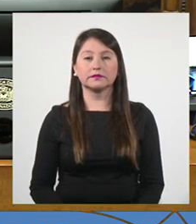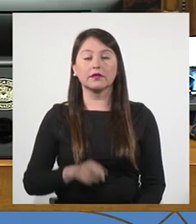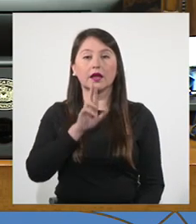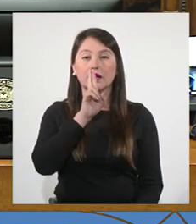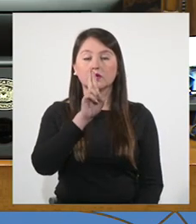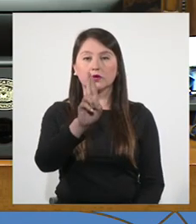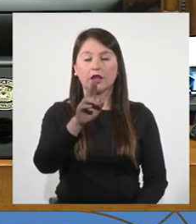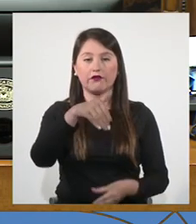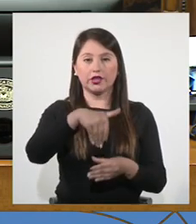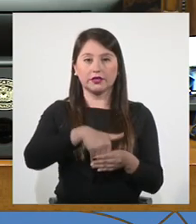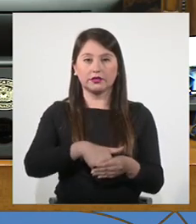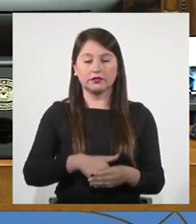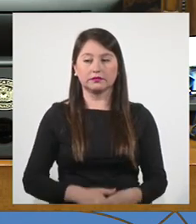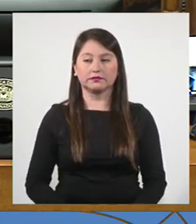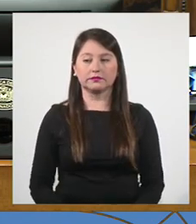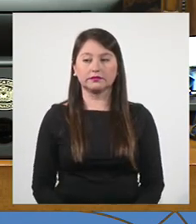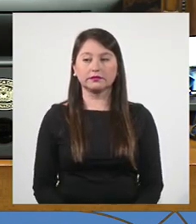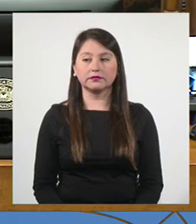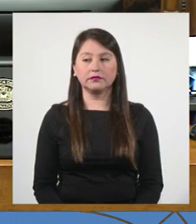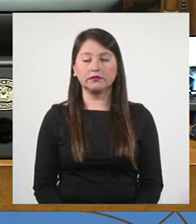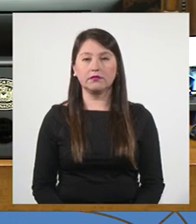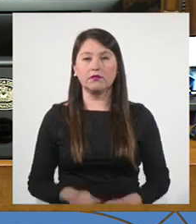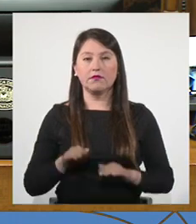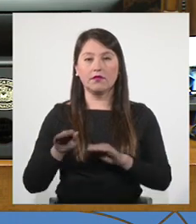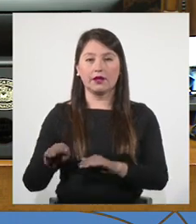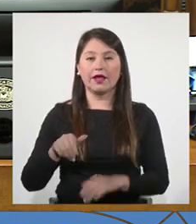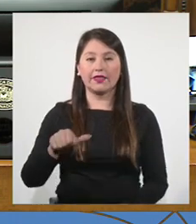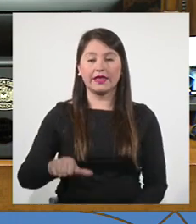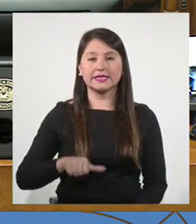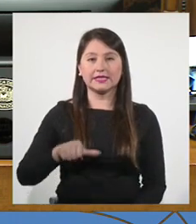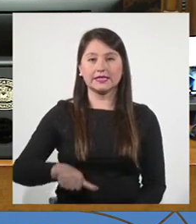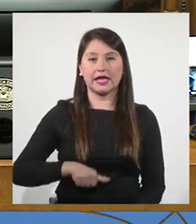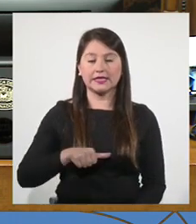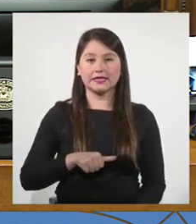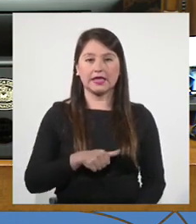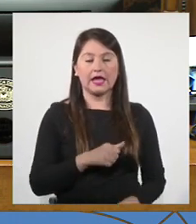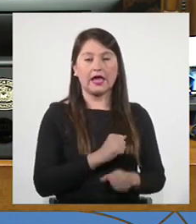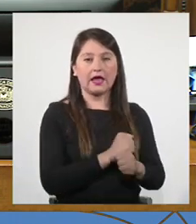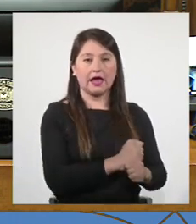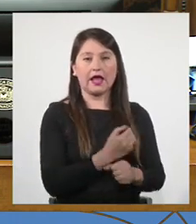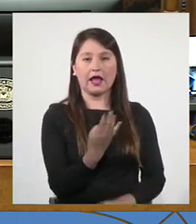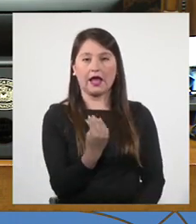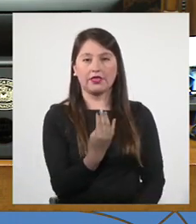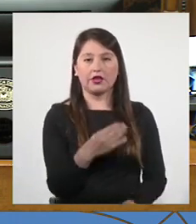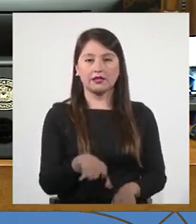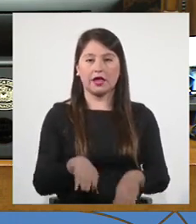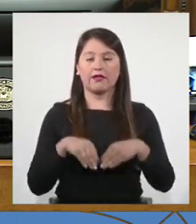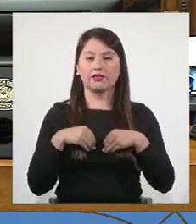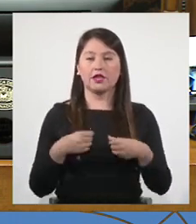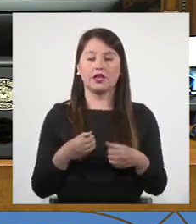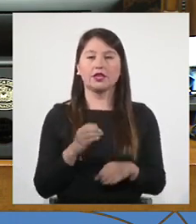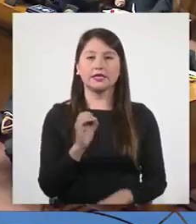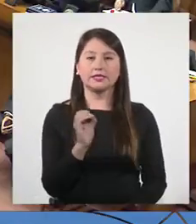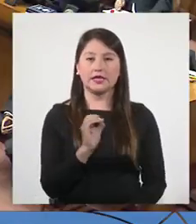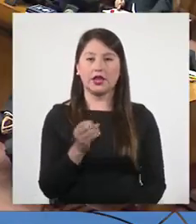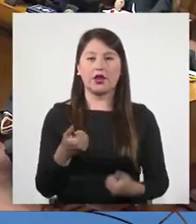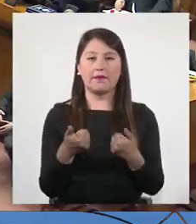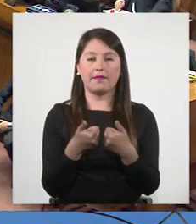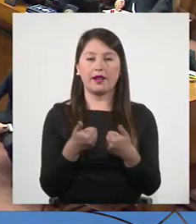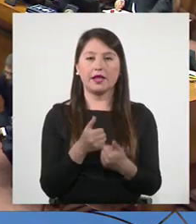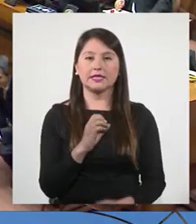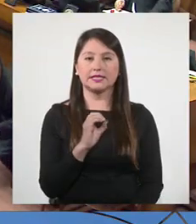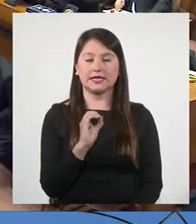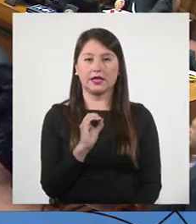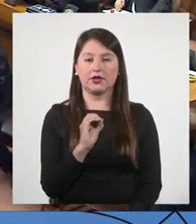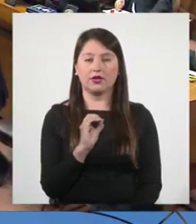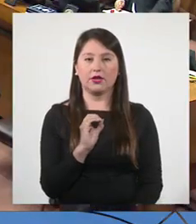Resultado de la votación. Por la afirmativa, 16. Por la negativa, 14. Abstenciones, 0. Pareo, 0.